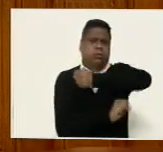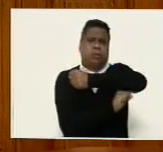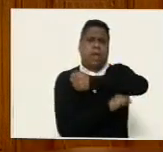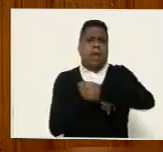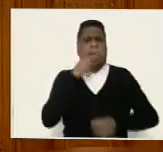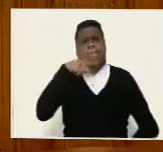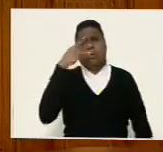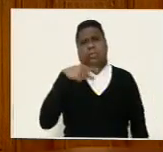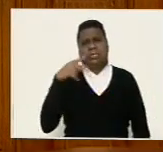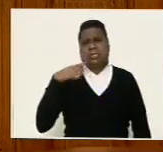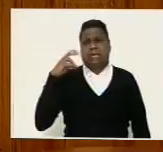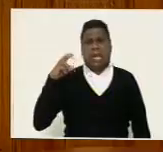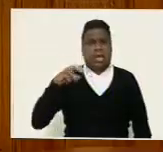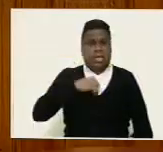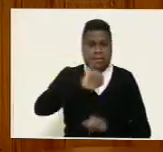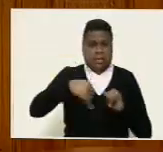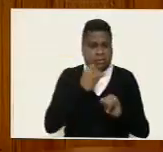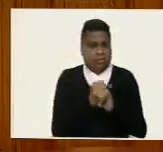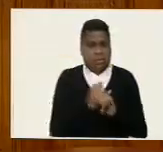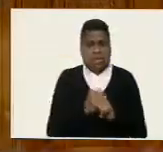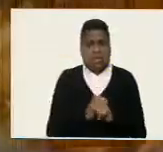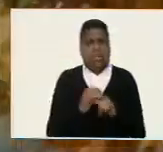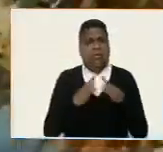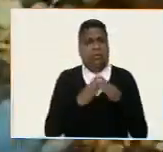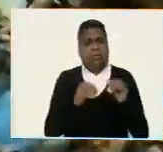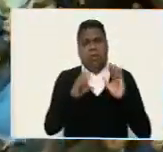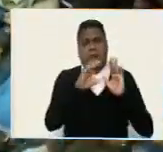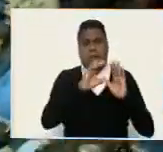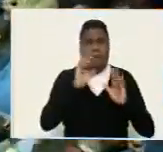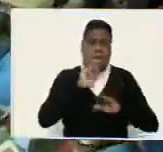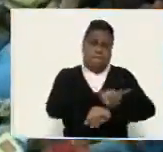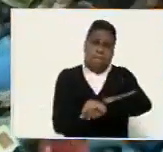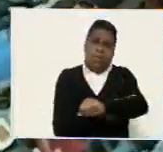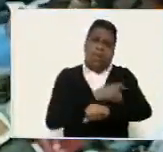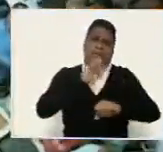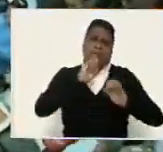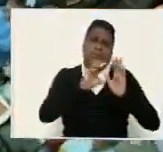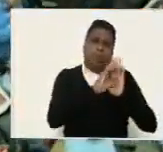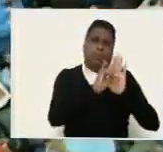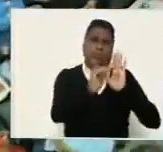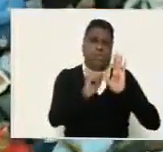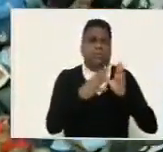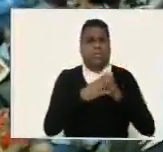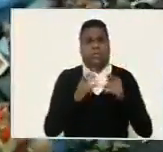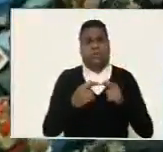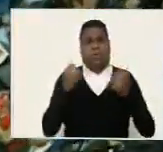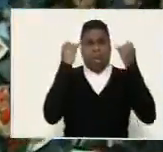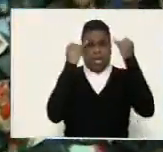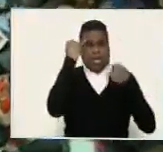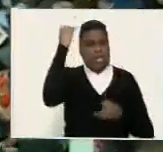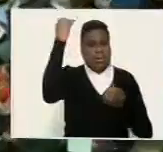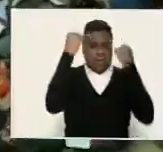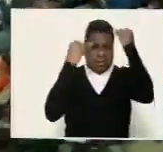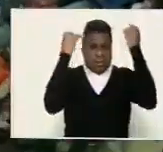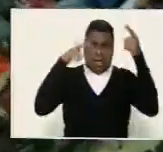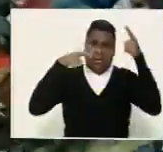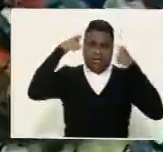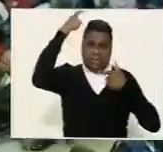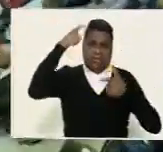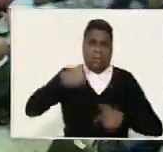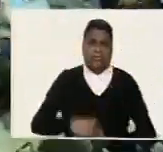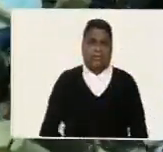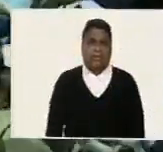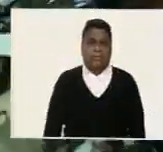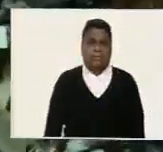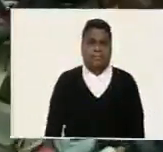y cuente con la Asamblea Nacional Constituyente para seguir defendiendo el legado bolivariano y el legado de nuestro presidente Hugo Chávez.